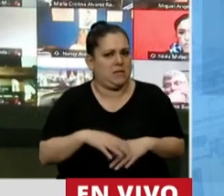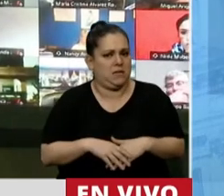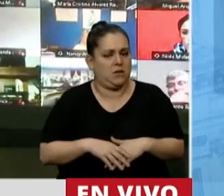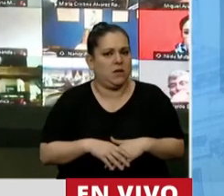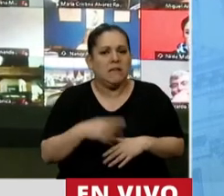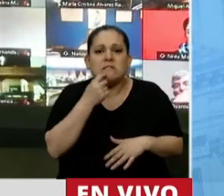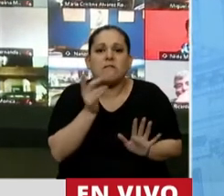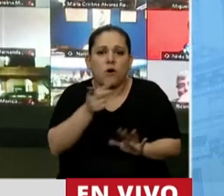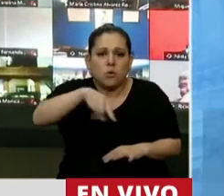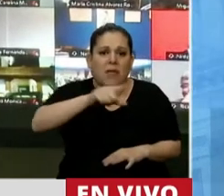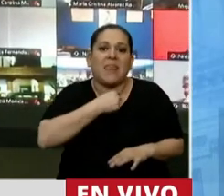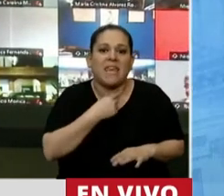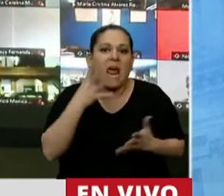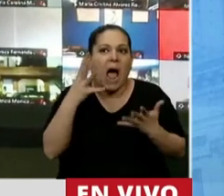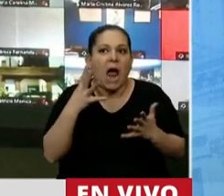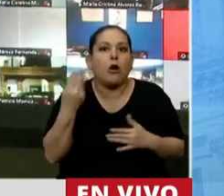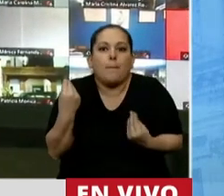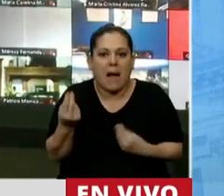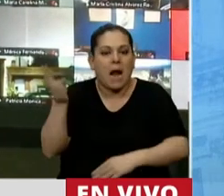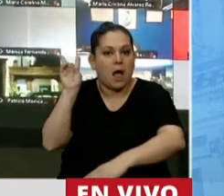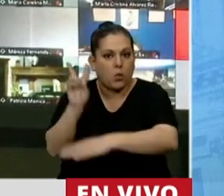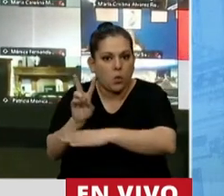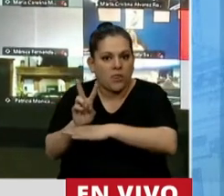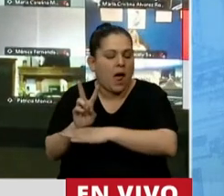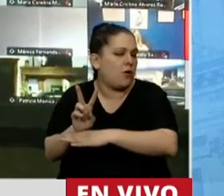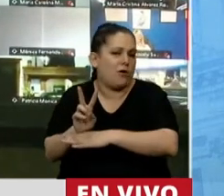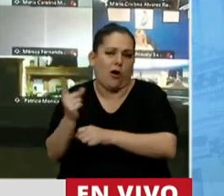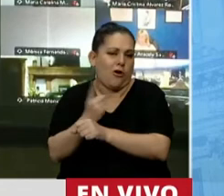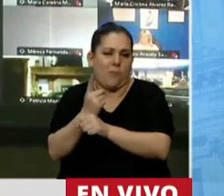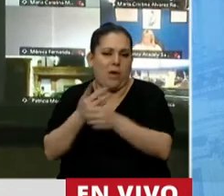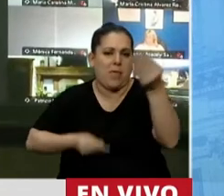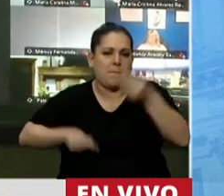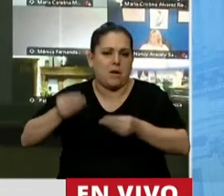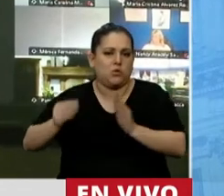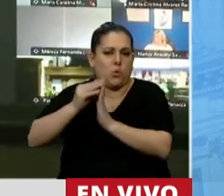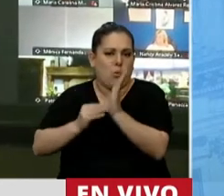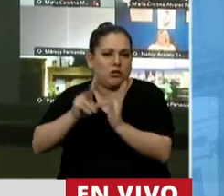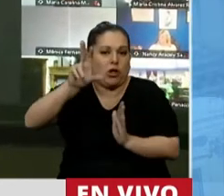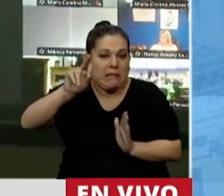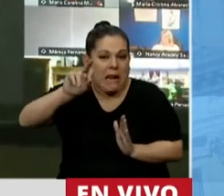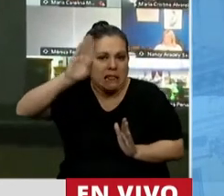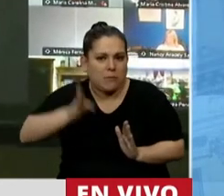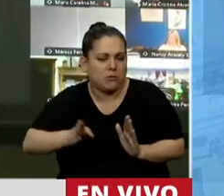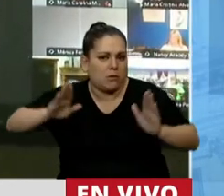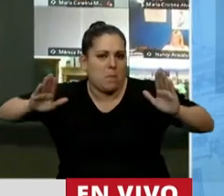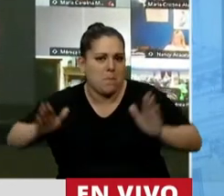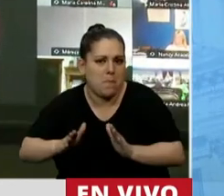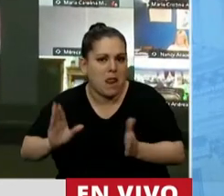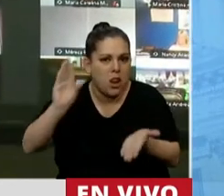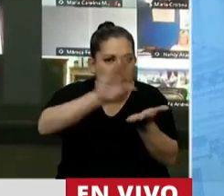decirlo. Si hubieran querido hacer algo para cuidarlos, deberían no haber recortado de manera nominal el 30% para